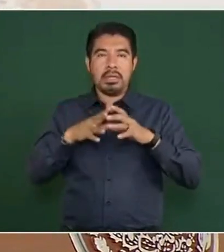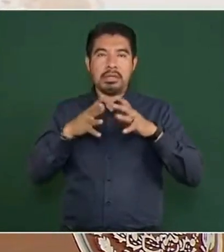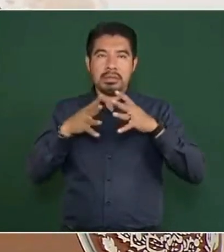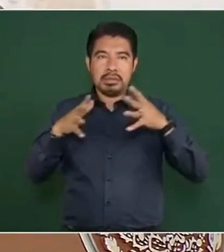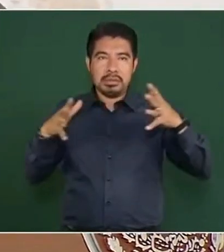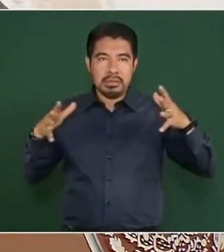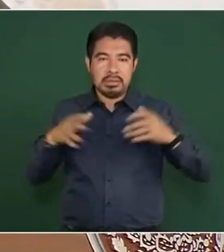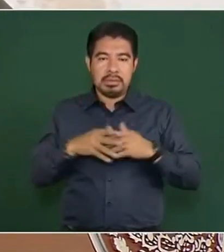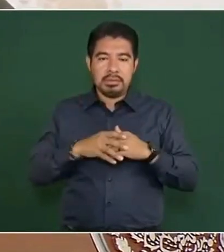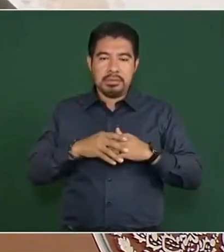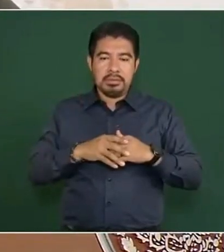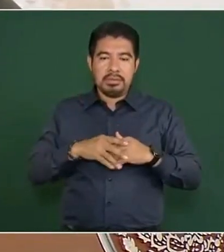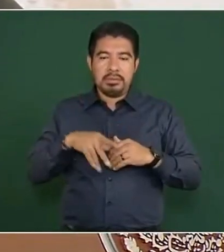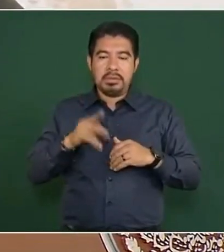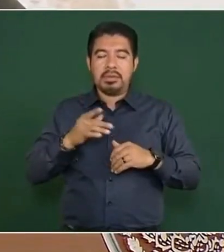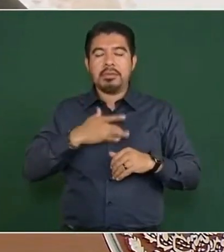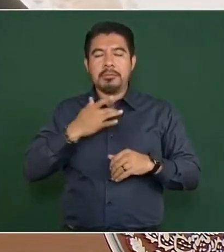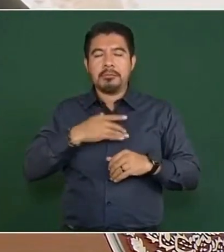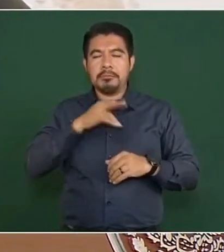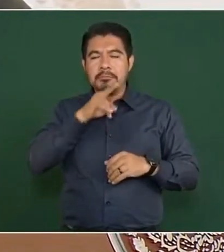no les preocupaba,